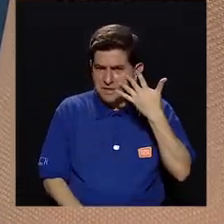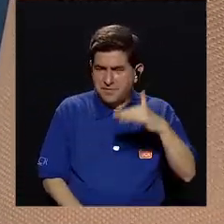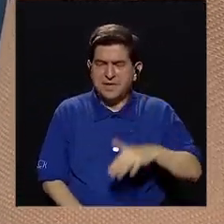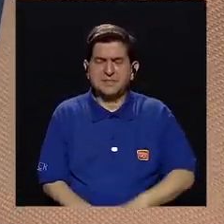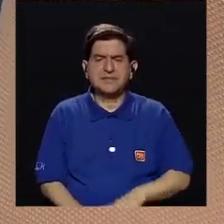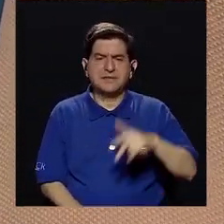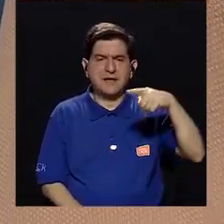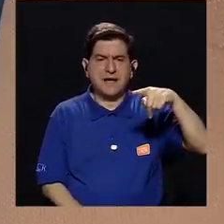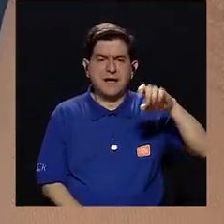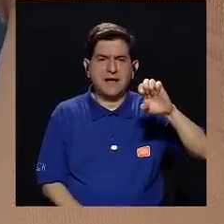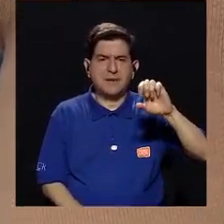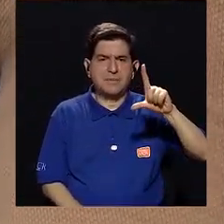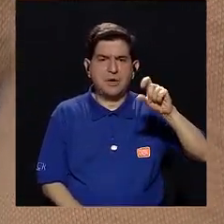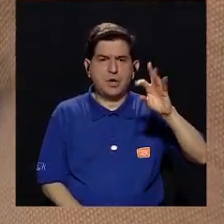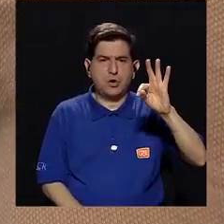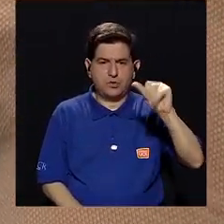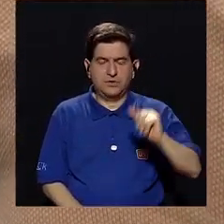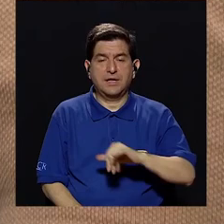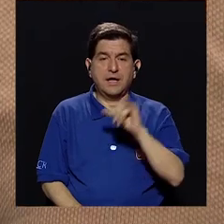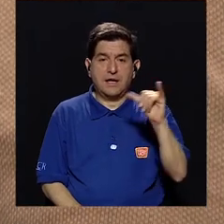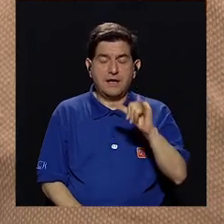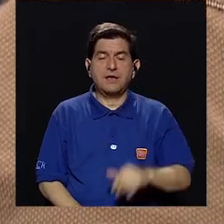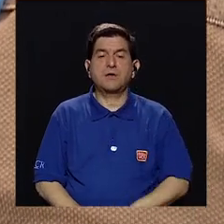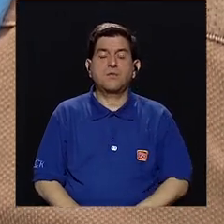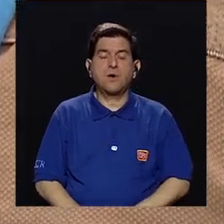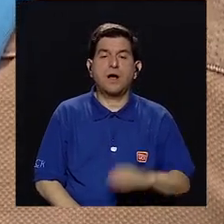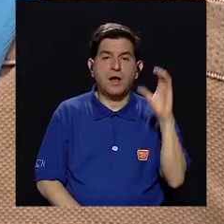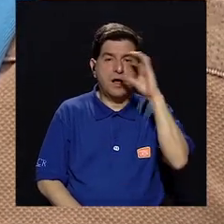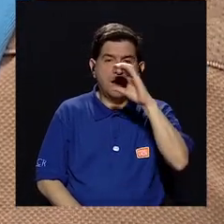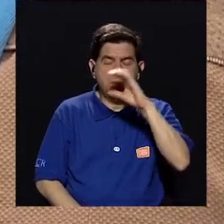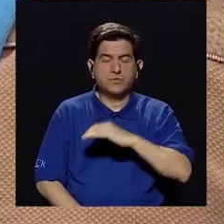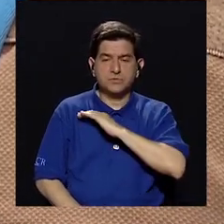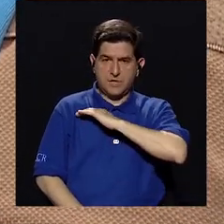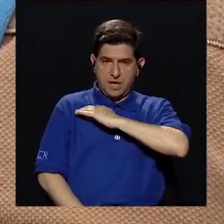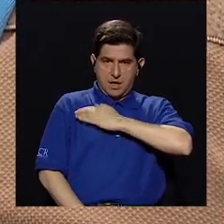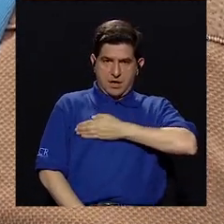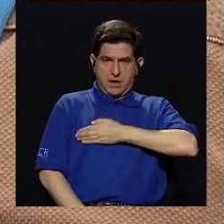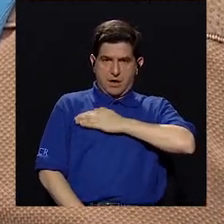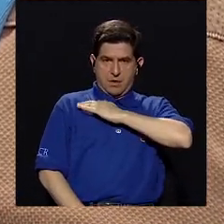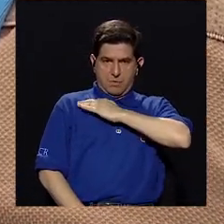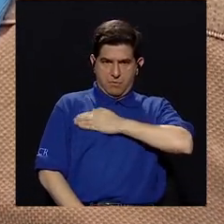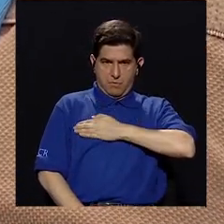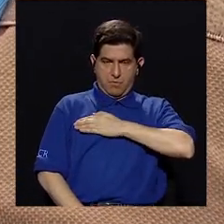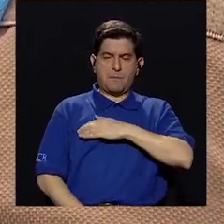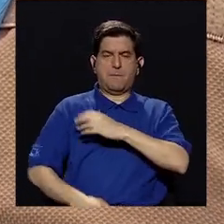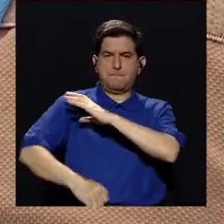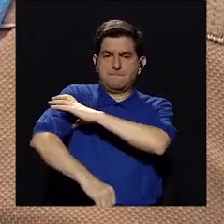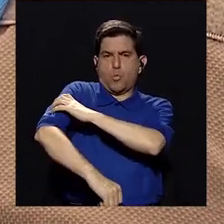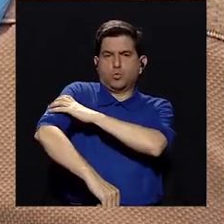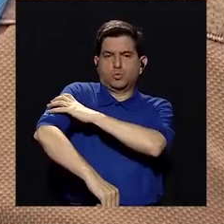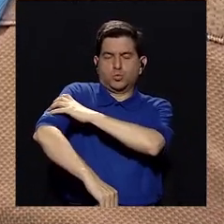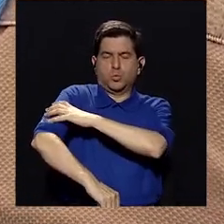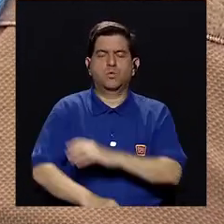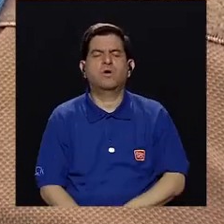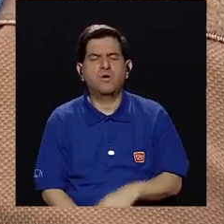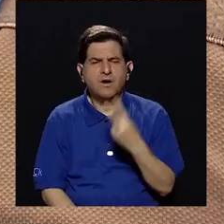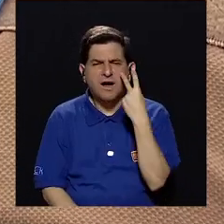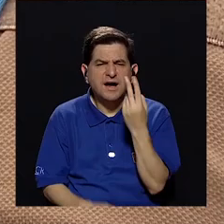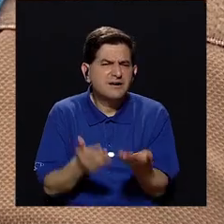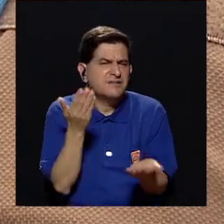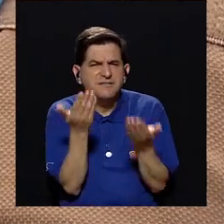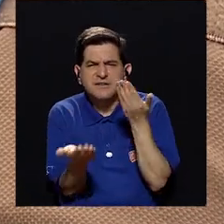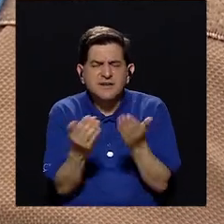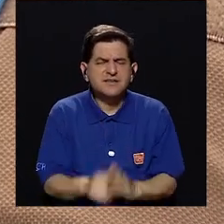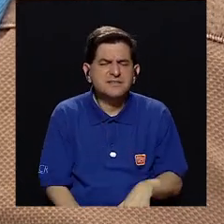también vamos hacia arriba buscando el músculo pectoral el músculo pectoral para ver